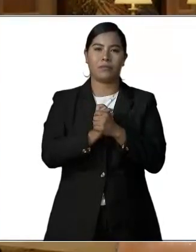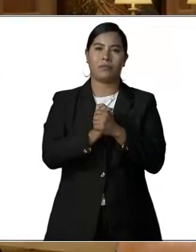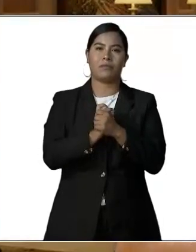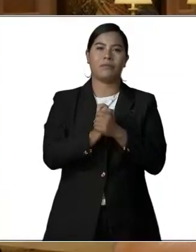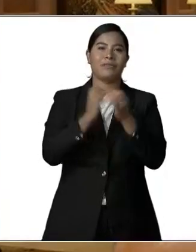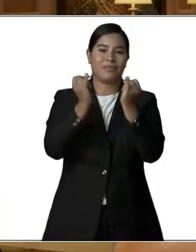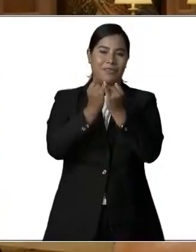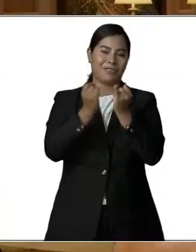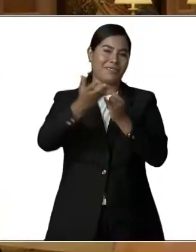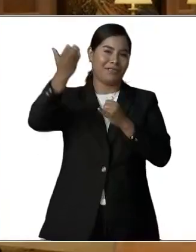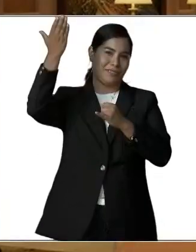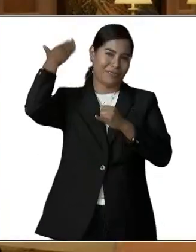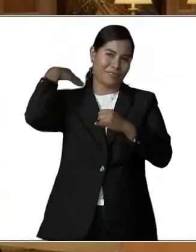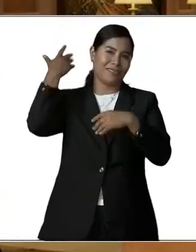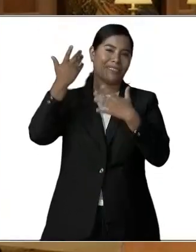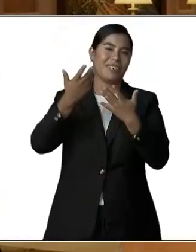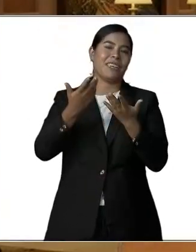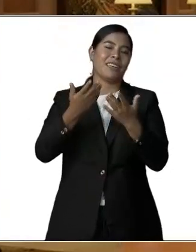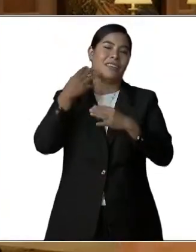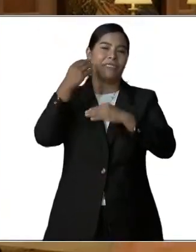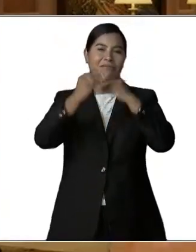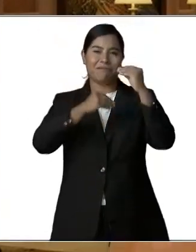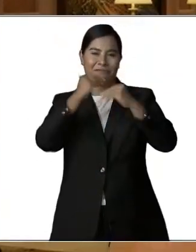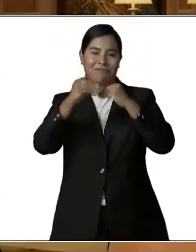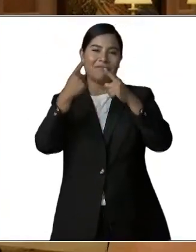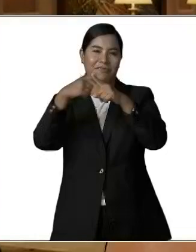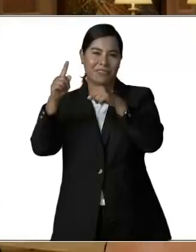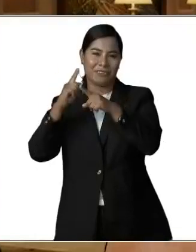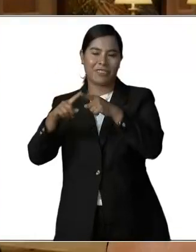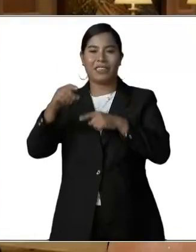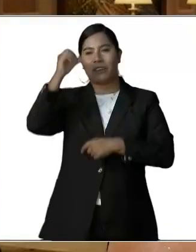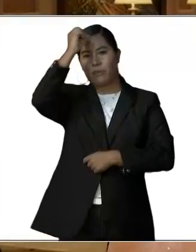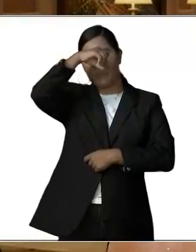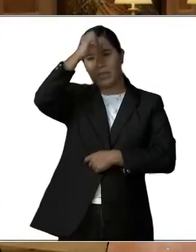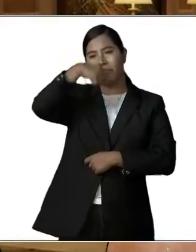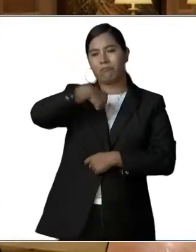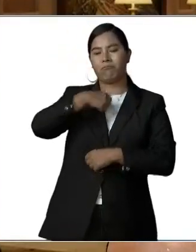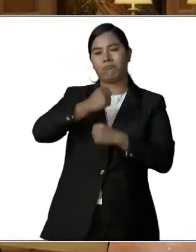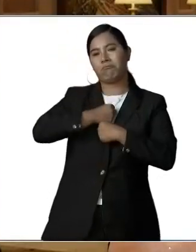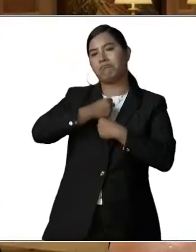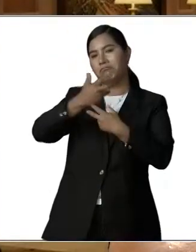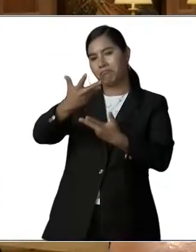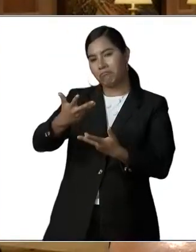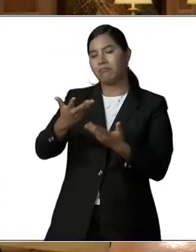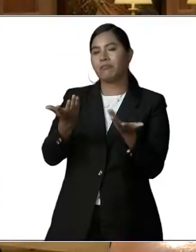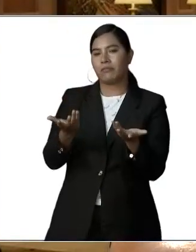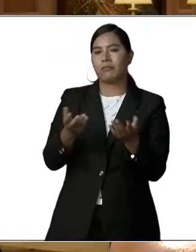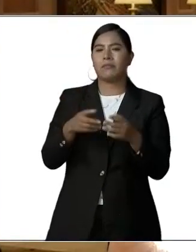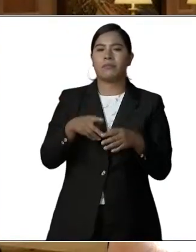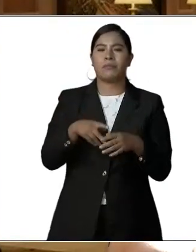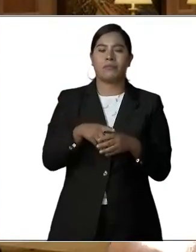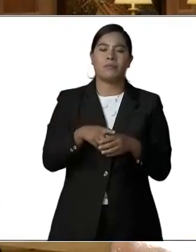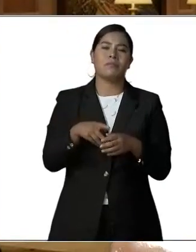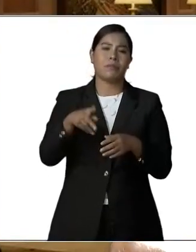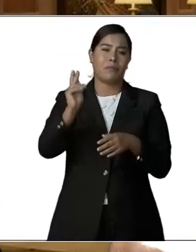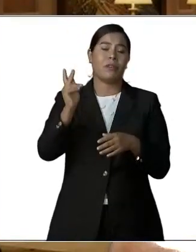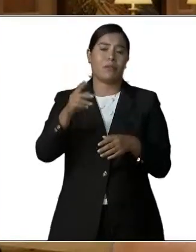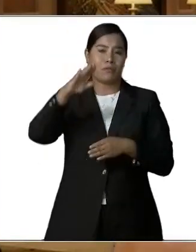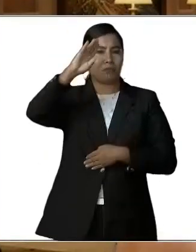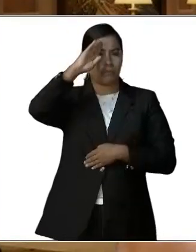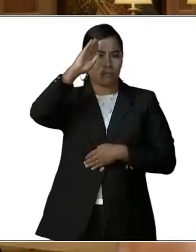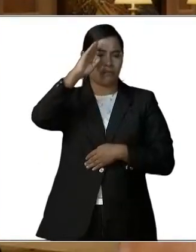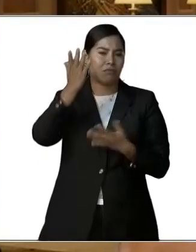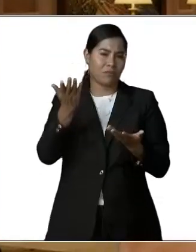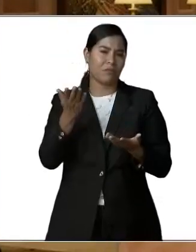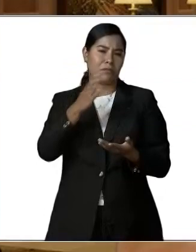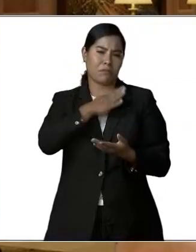discusiones ahí en alguna de las reuniones que aportamos nuestro punto de vista. Sin embargo, yo creo que es bueno, cuando tú mencionas, bueno, la categoría es libre, puedes hacer